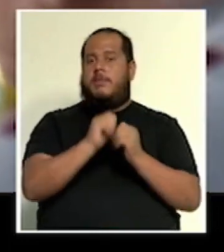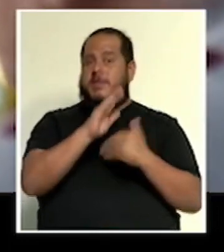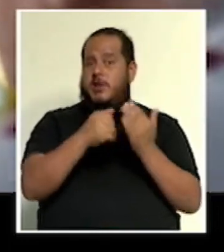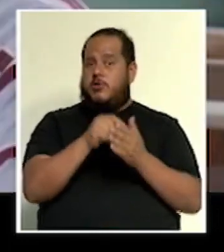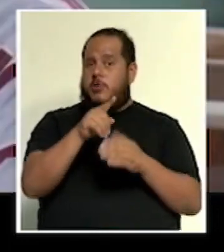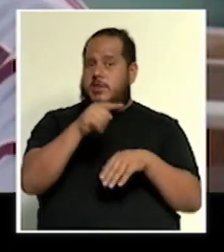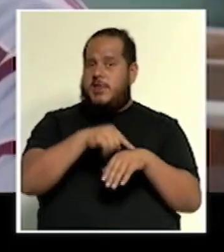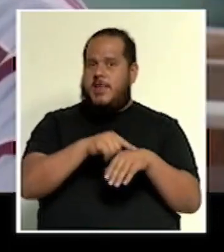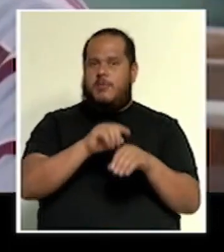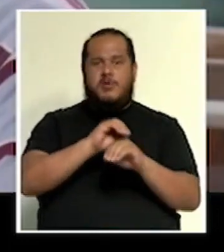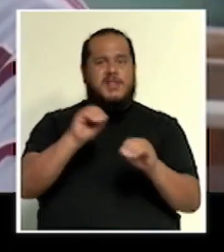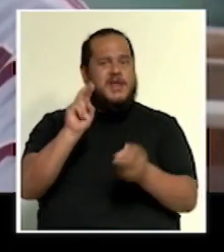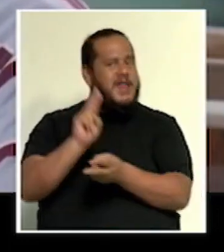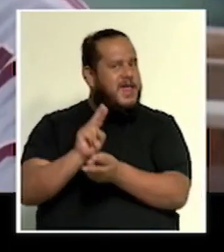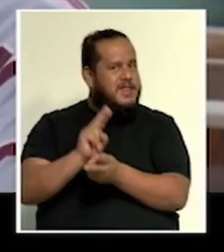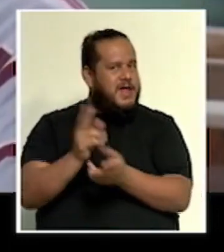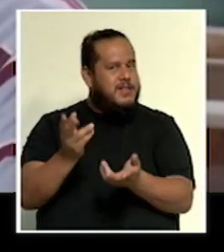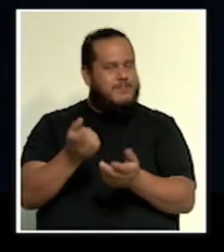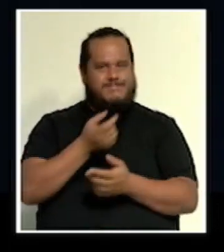sin coger.